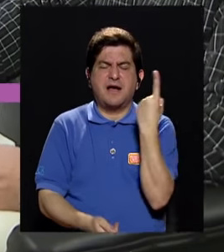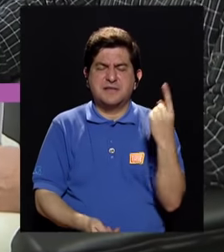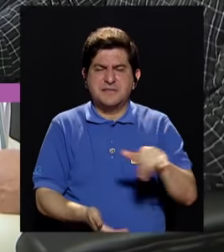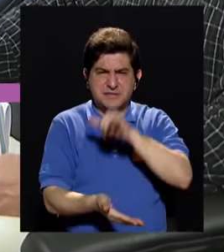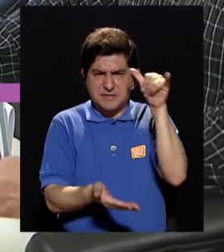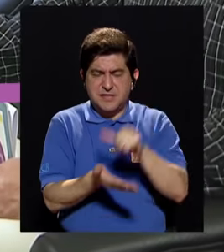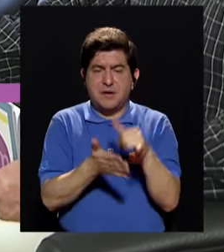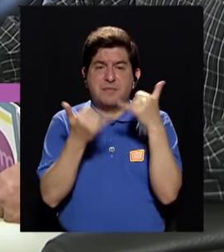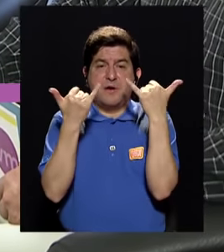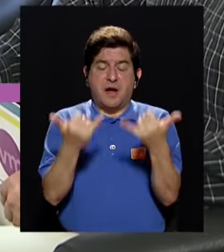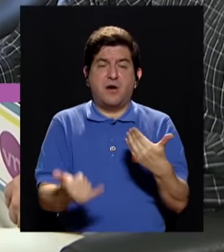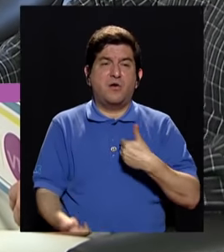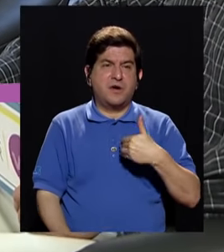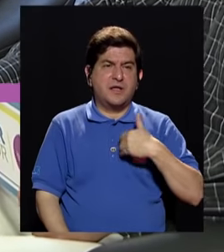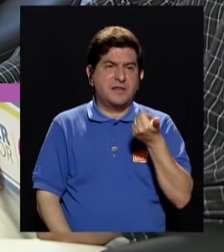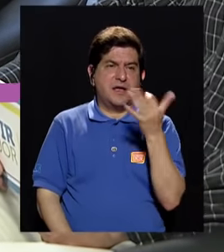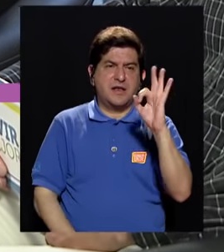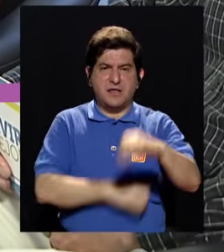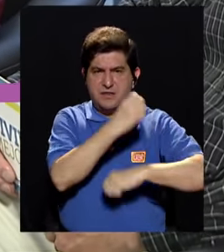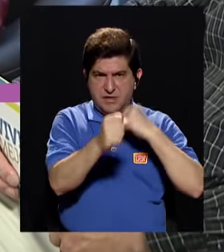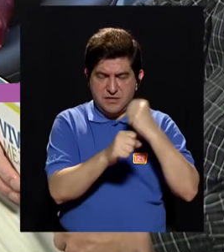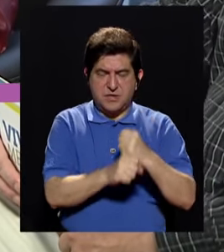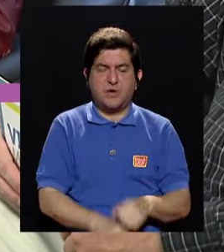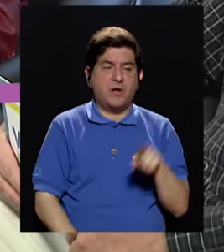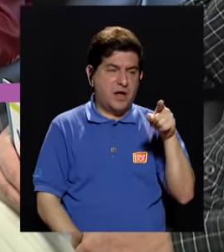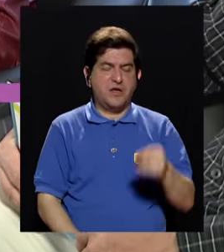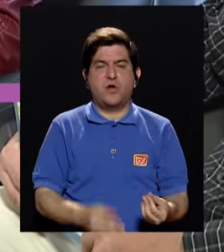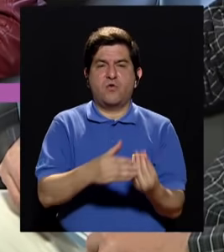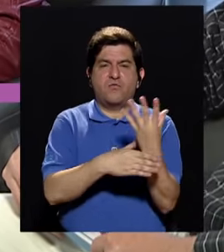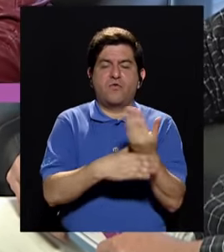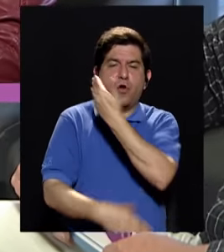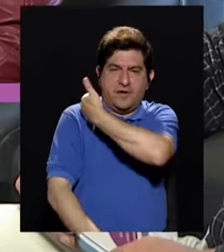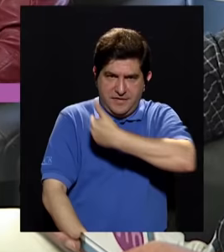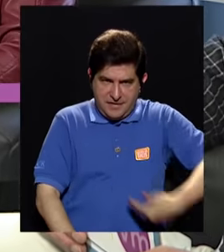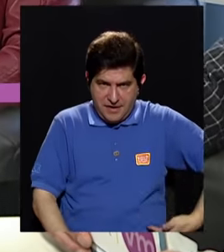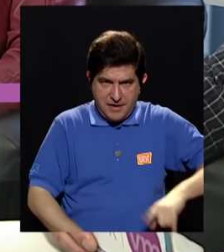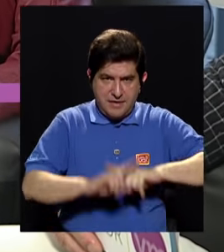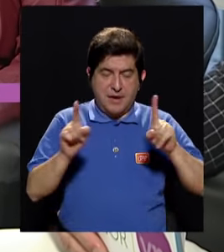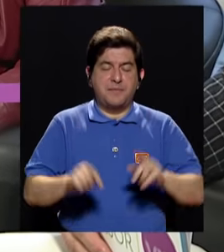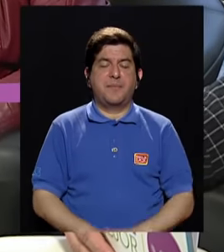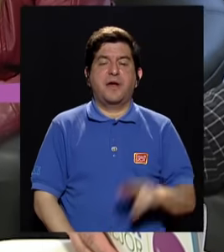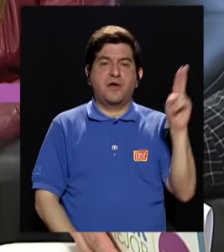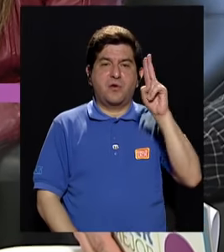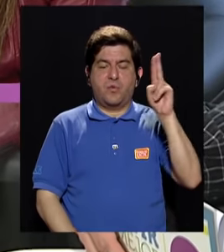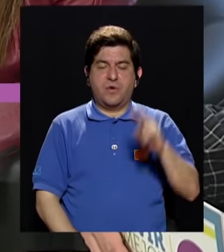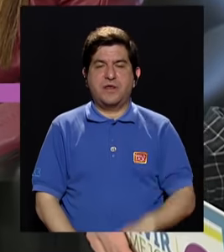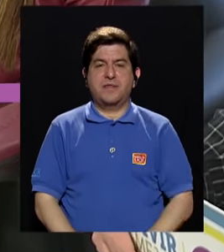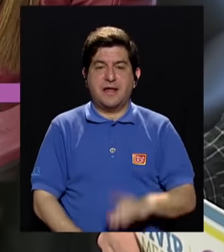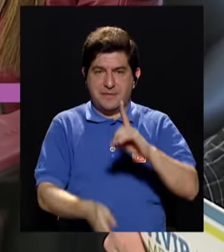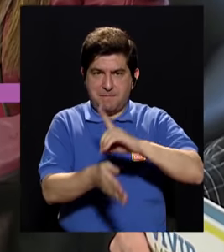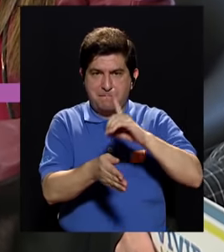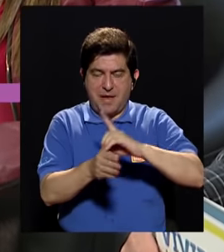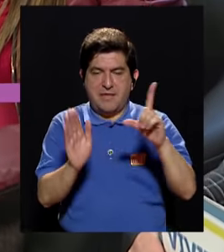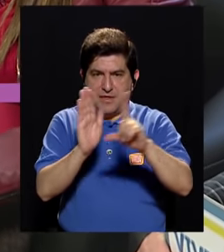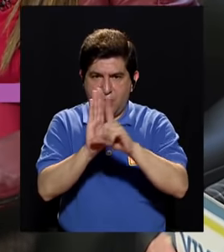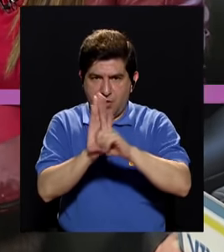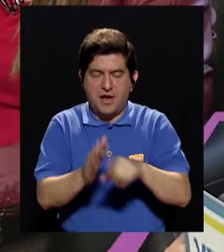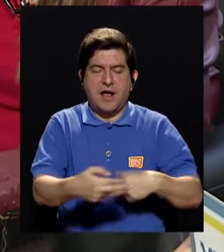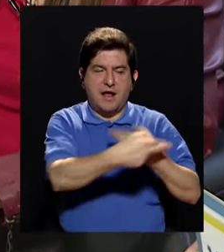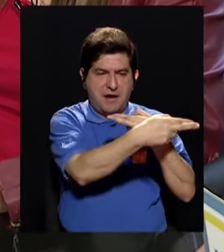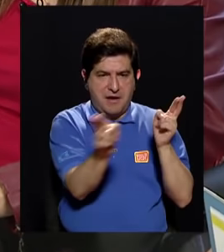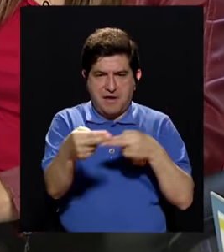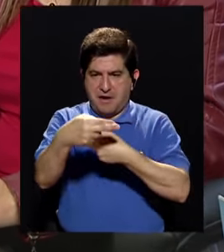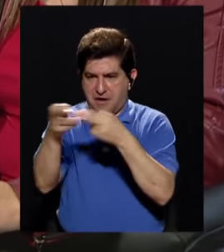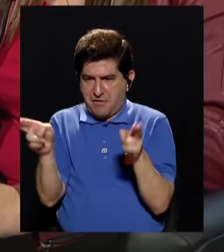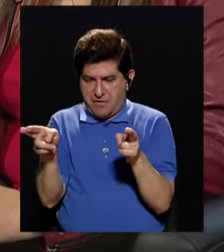verdad hasta ahora tiene 19 años de estar en San Joaquín de flores pero también hay unidades médico legales entonces hay unidades médico legales